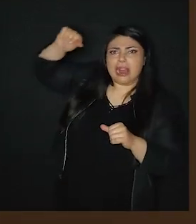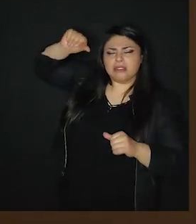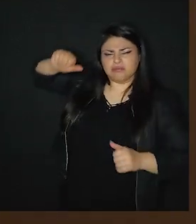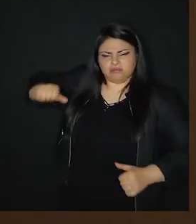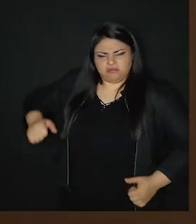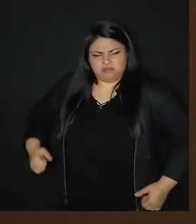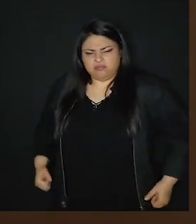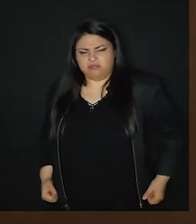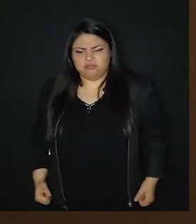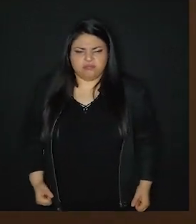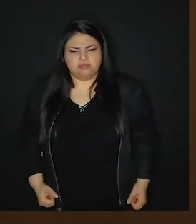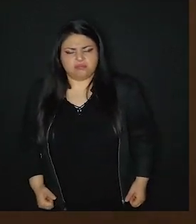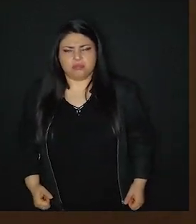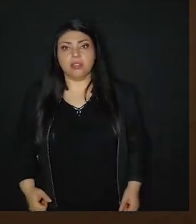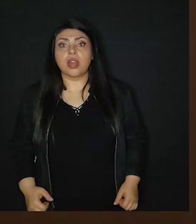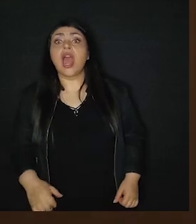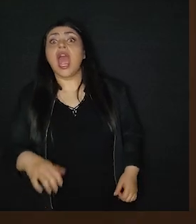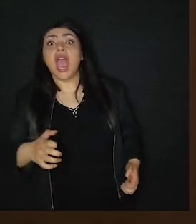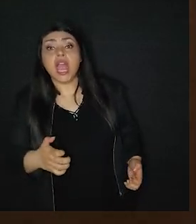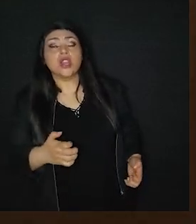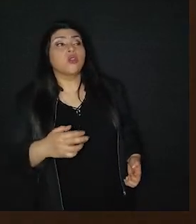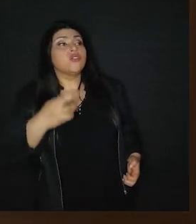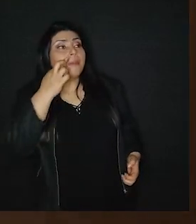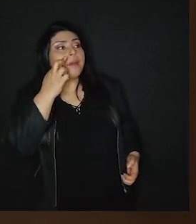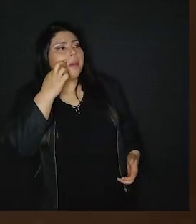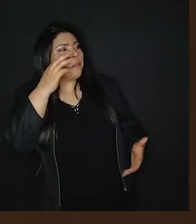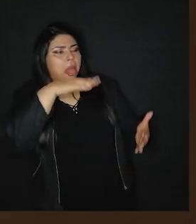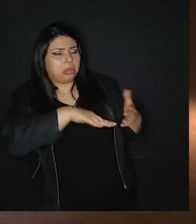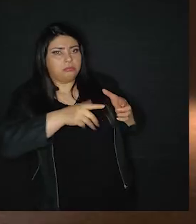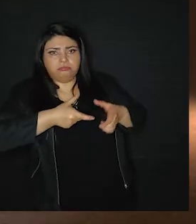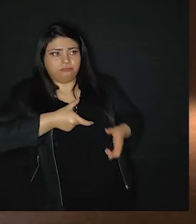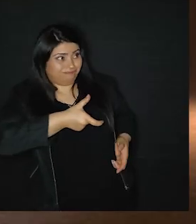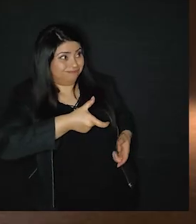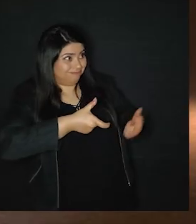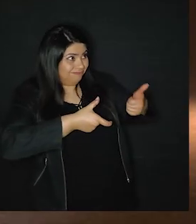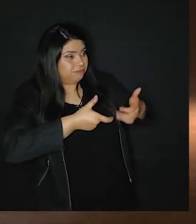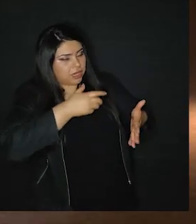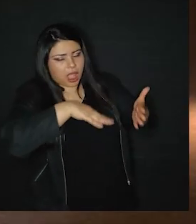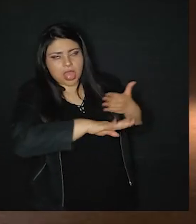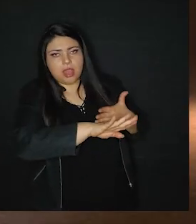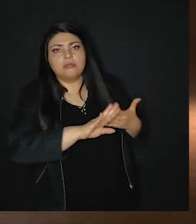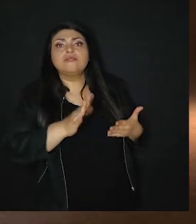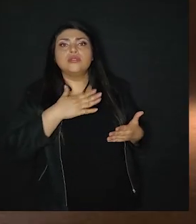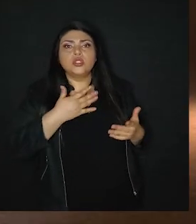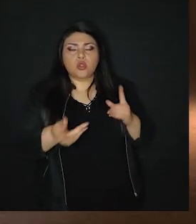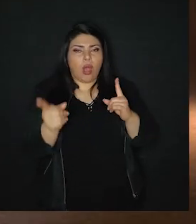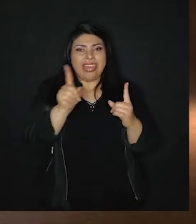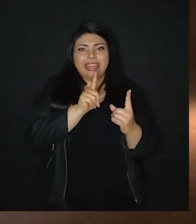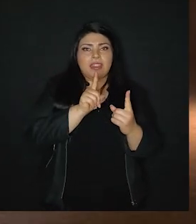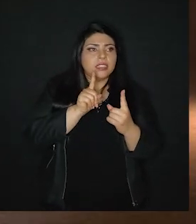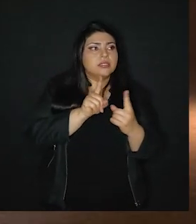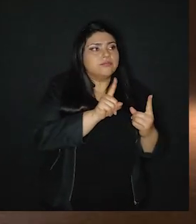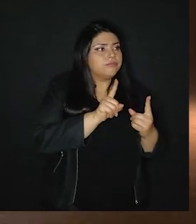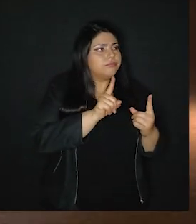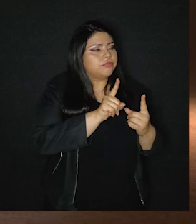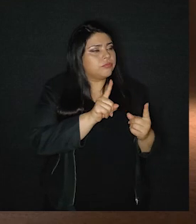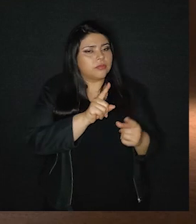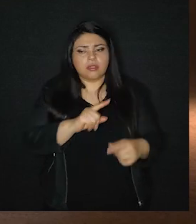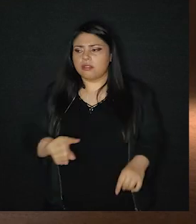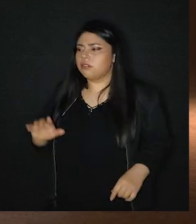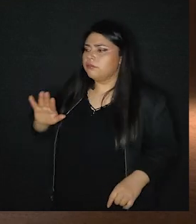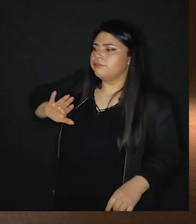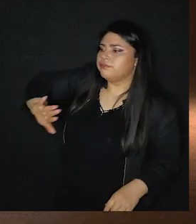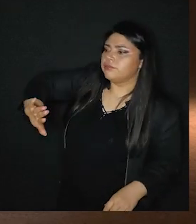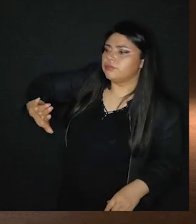entre mi papá voy pasando yo confiado Detrás de él pensando que me van a dejar entrar me pone la mano en el pecho y me dice